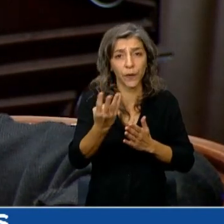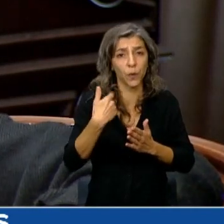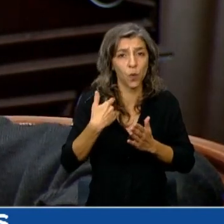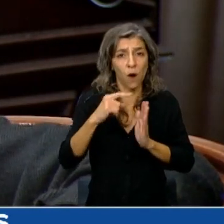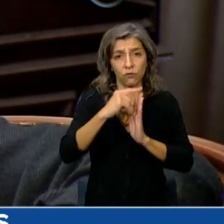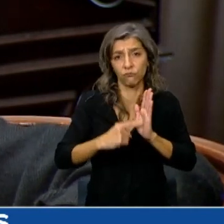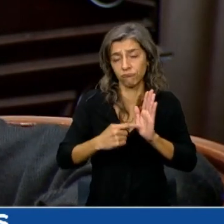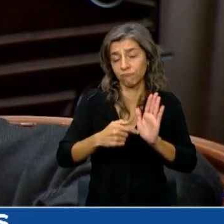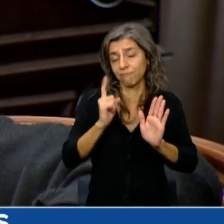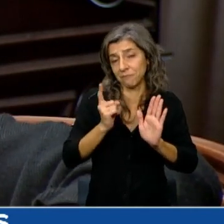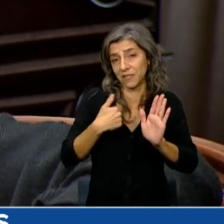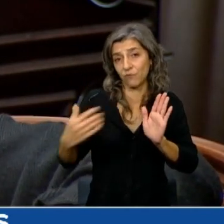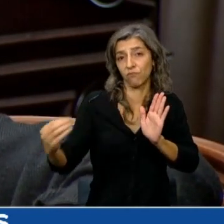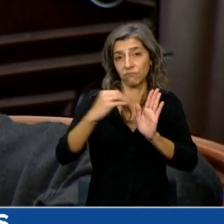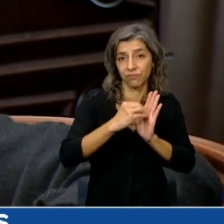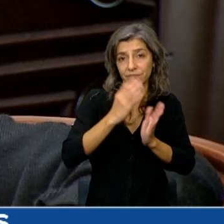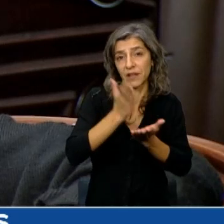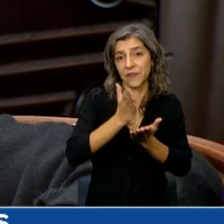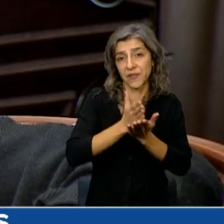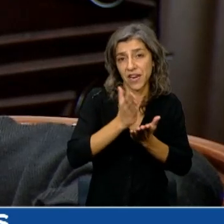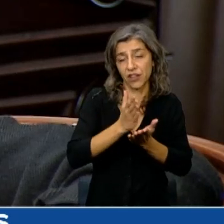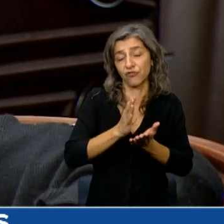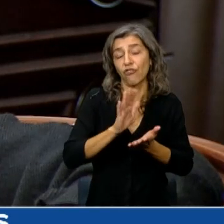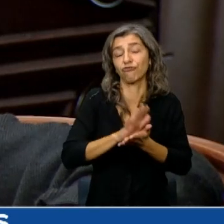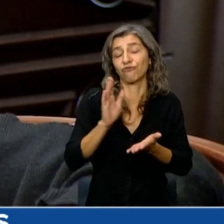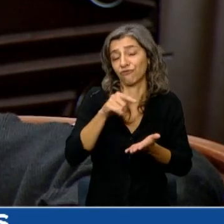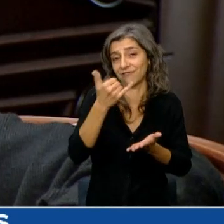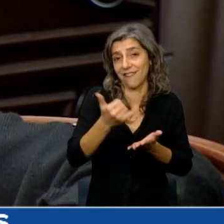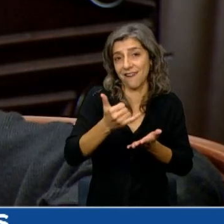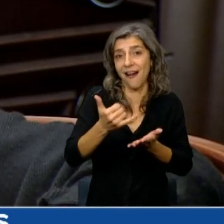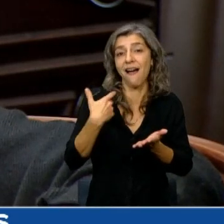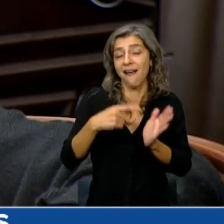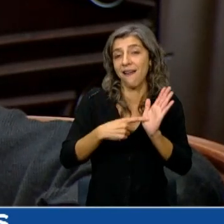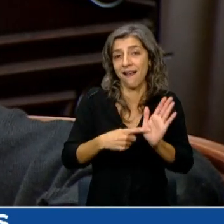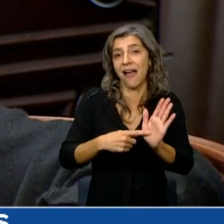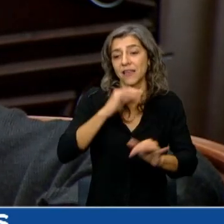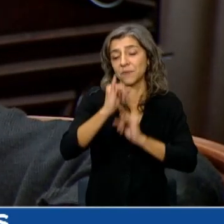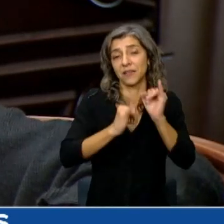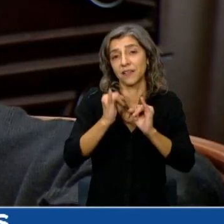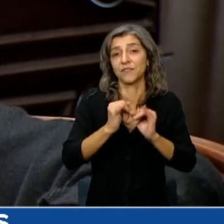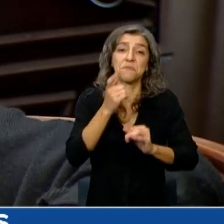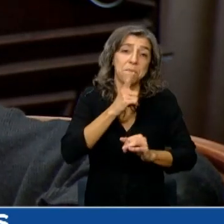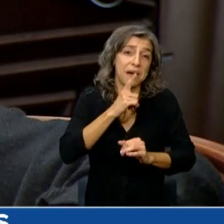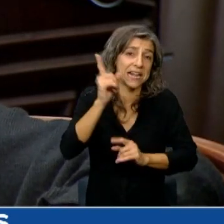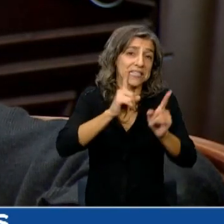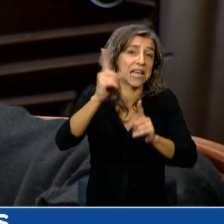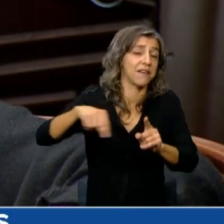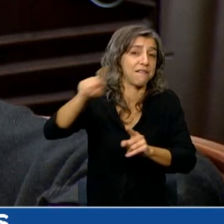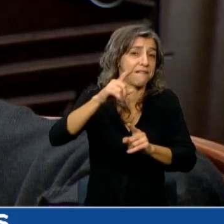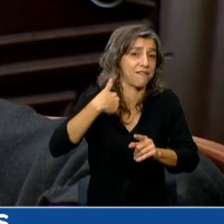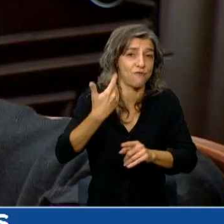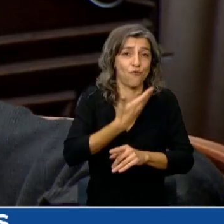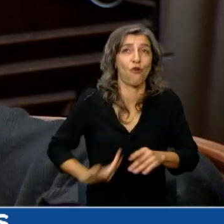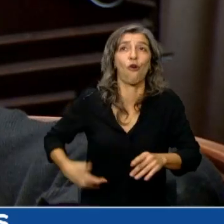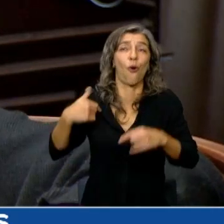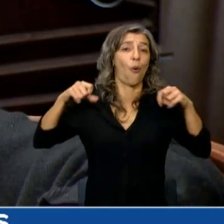famosos derechos de cuarta generación, que parece que la dirigencia política en nuestro país todavía no entendió de